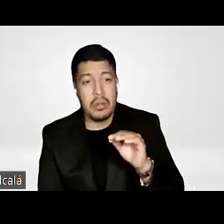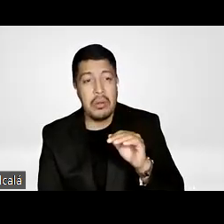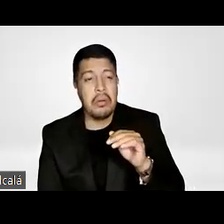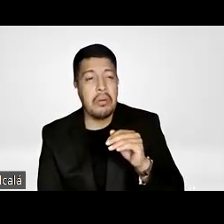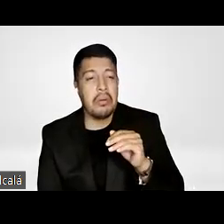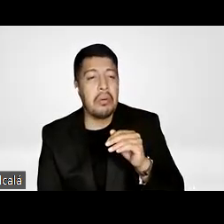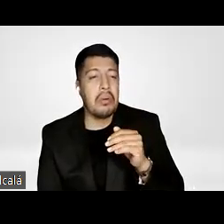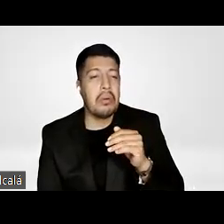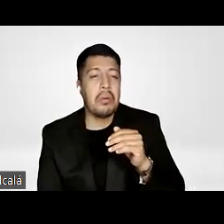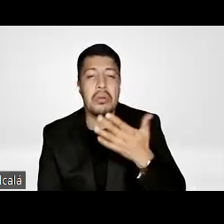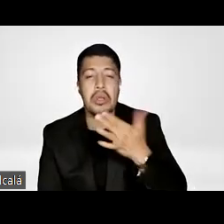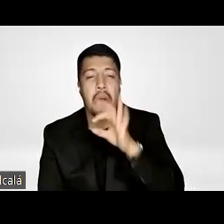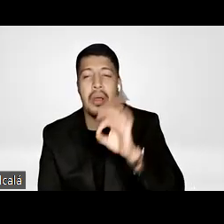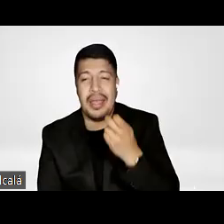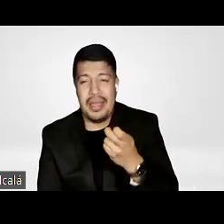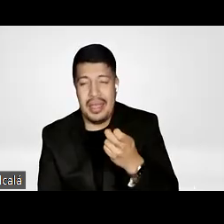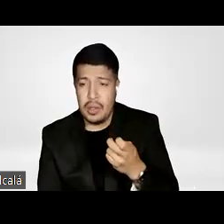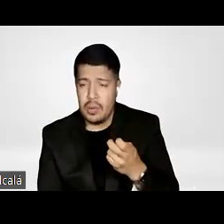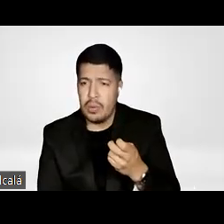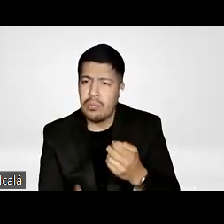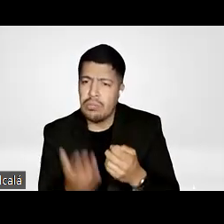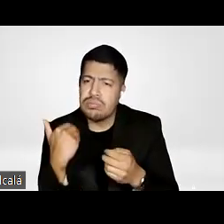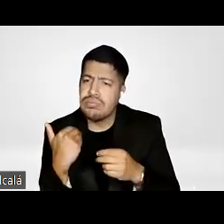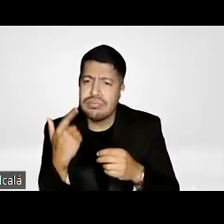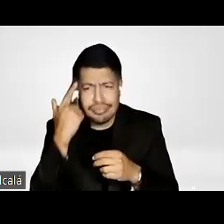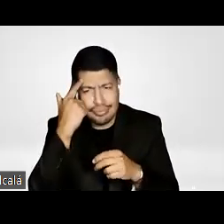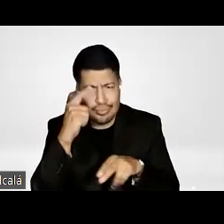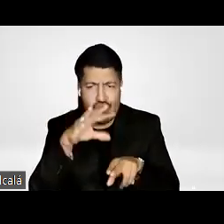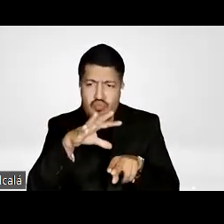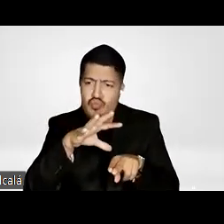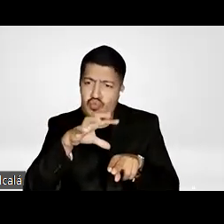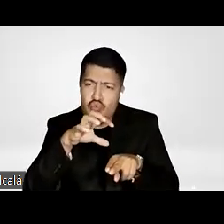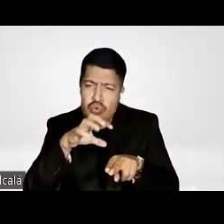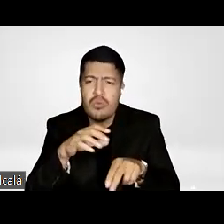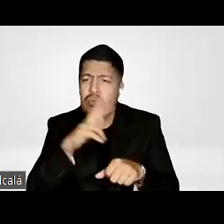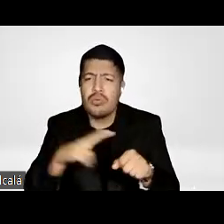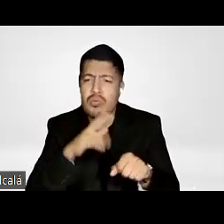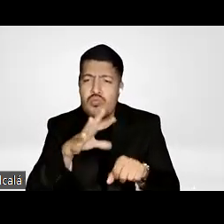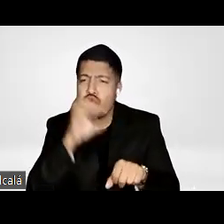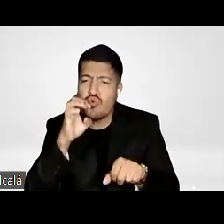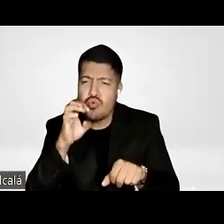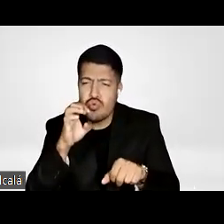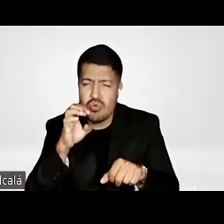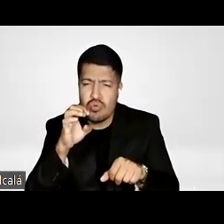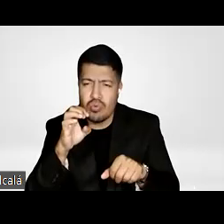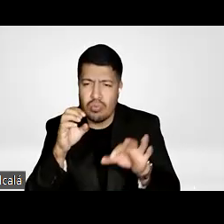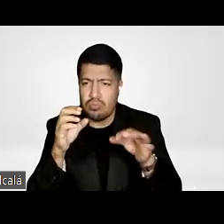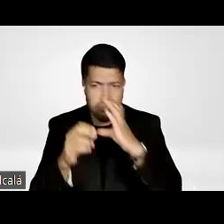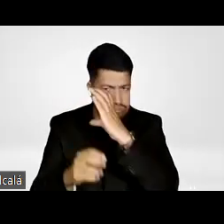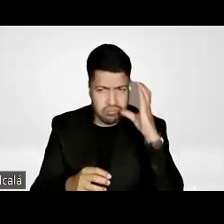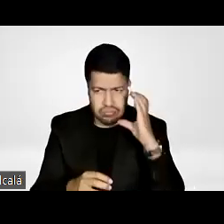Entonces, estas tres que tienen el asterisco son las que más se asocian a tener resonancias